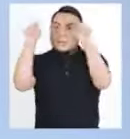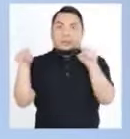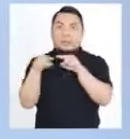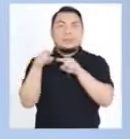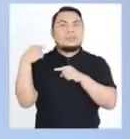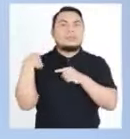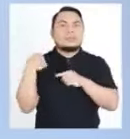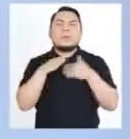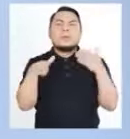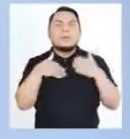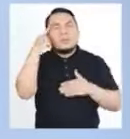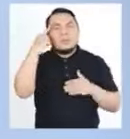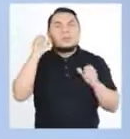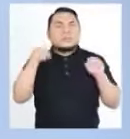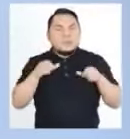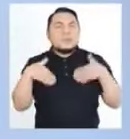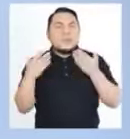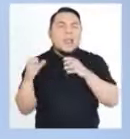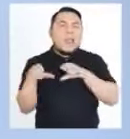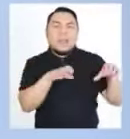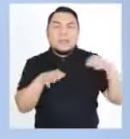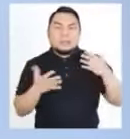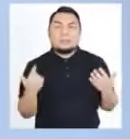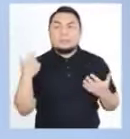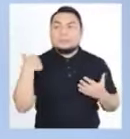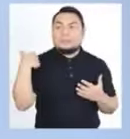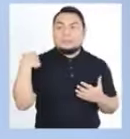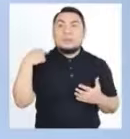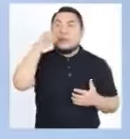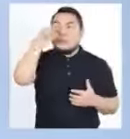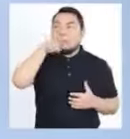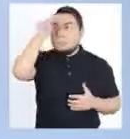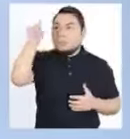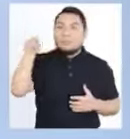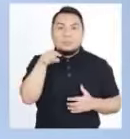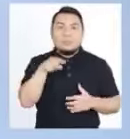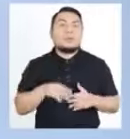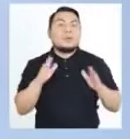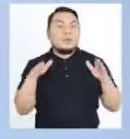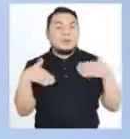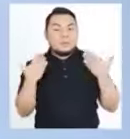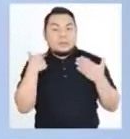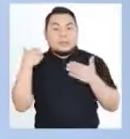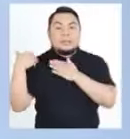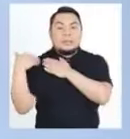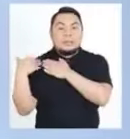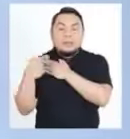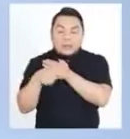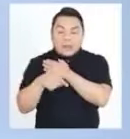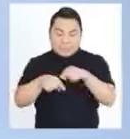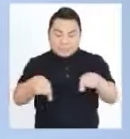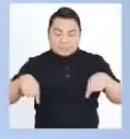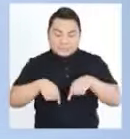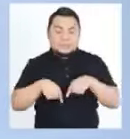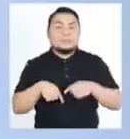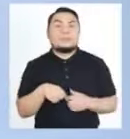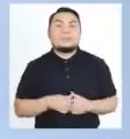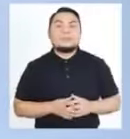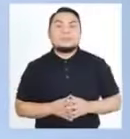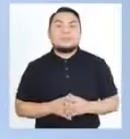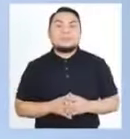Y ahí tendríamos que explorar todas las formas posibles que podríamos hacer un cuadrado con el hombro derecho. Podríamos agacharnos y hacerlo en el